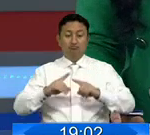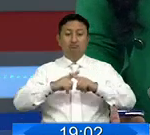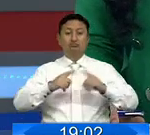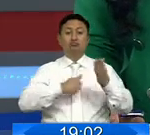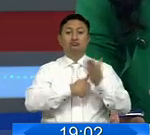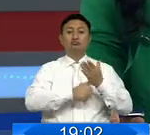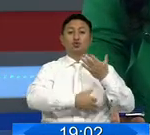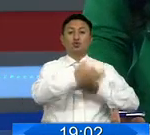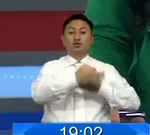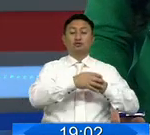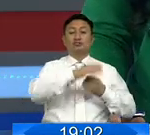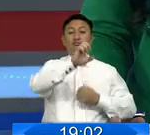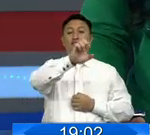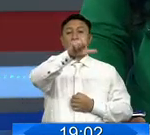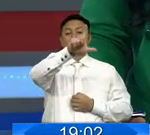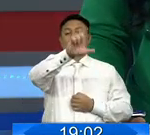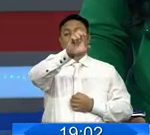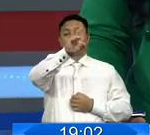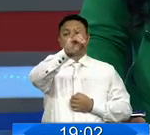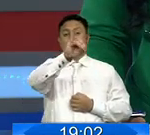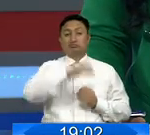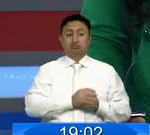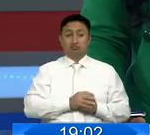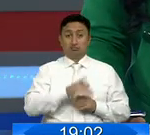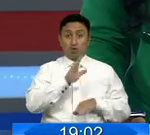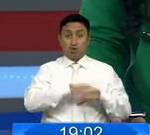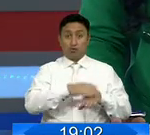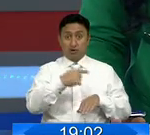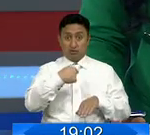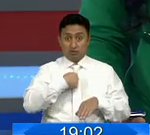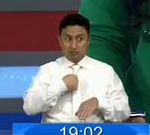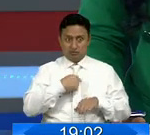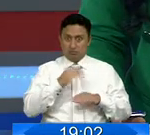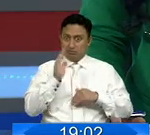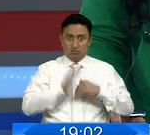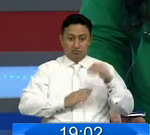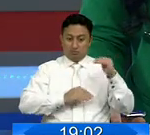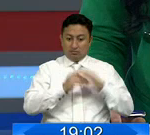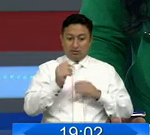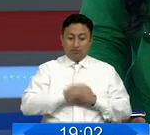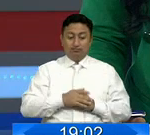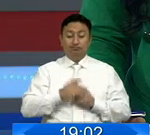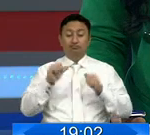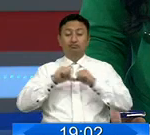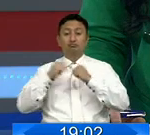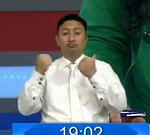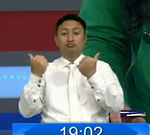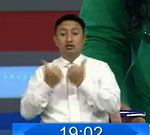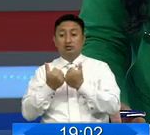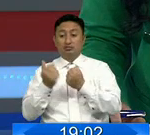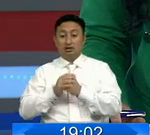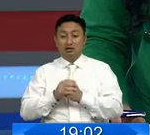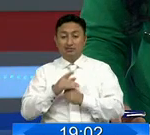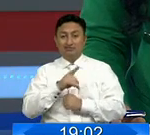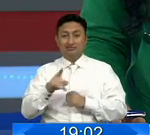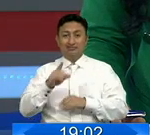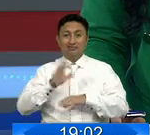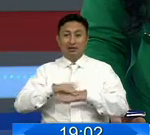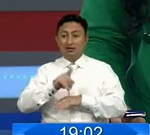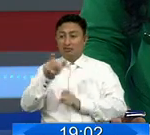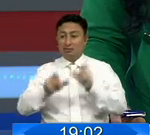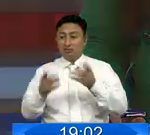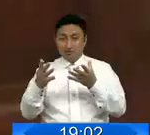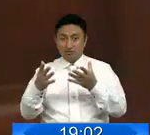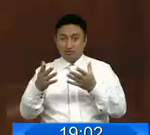de Justicia, Lady Zúñiga, deslindó cualquier responsabilidad. La Asamblea no logró seguir tratando este tema por falta de quórum.